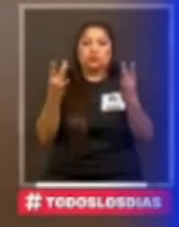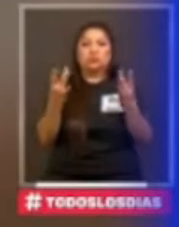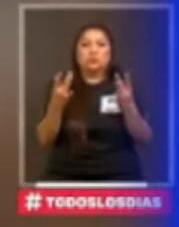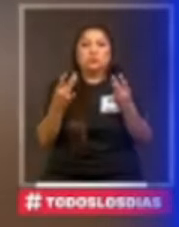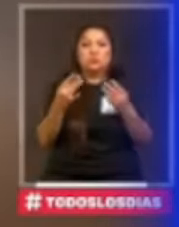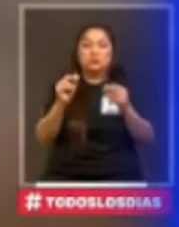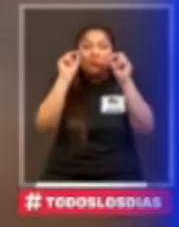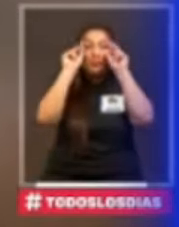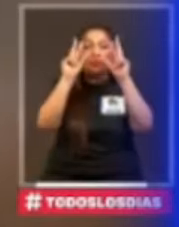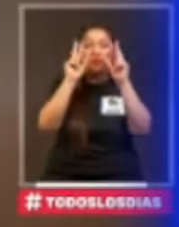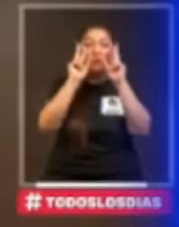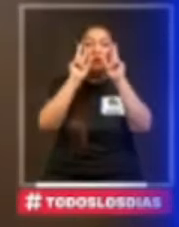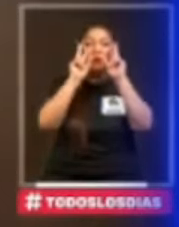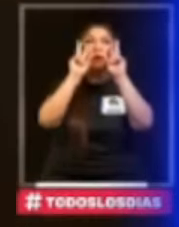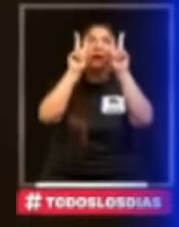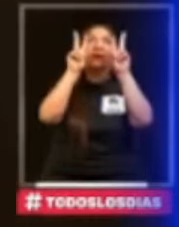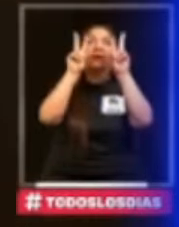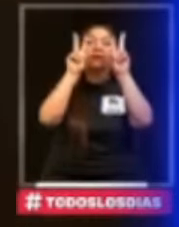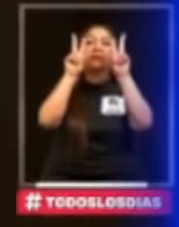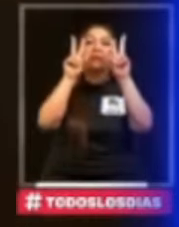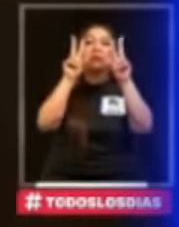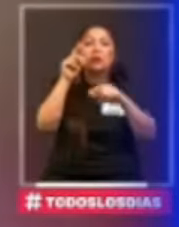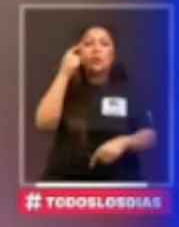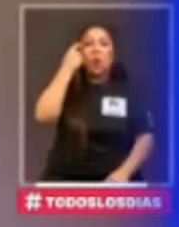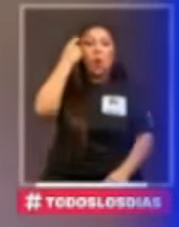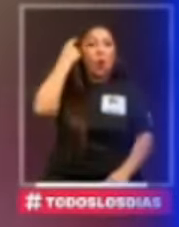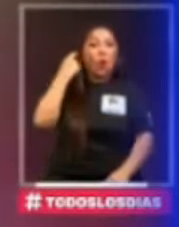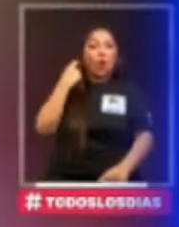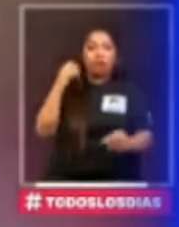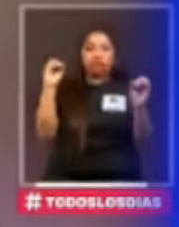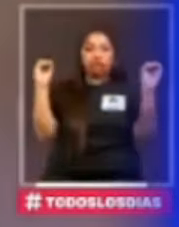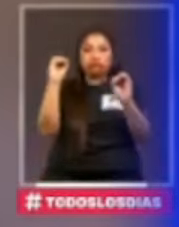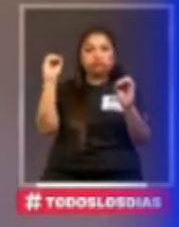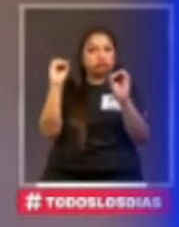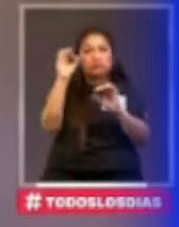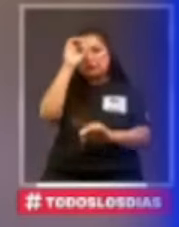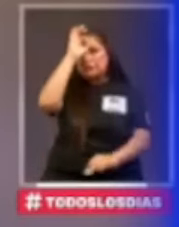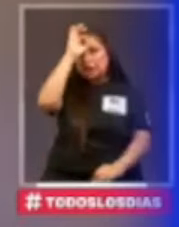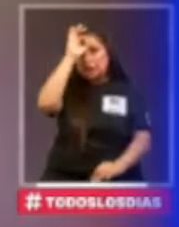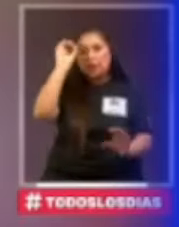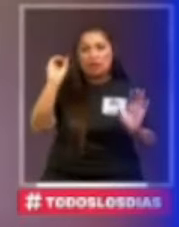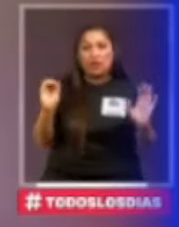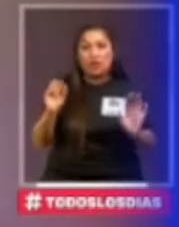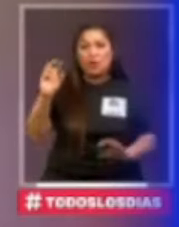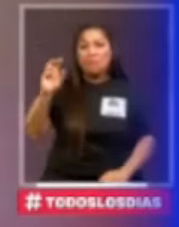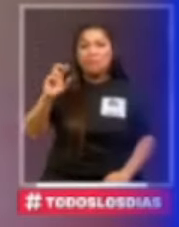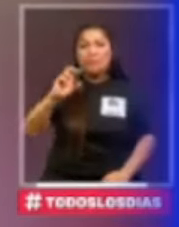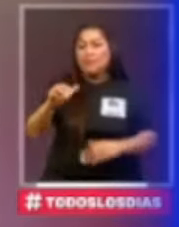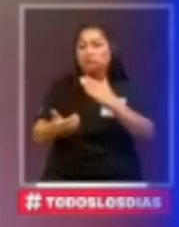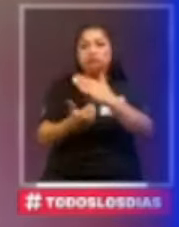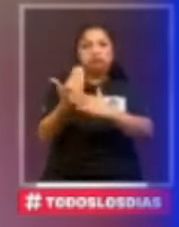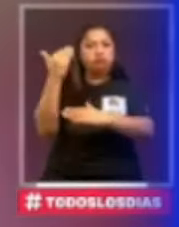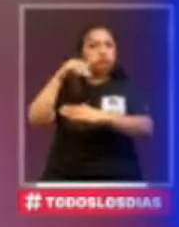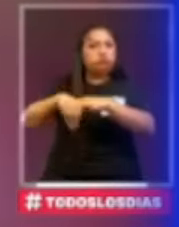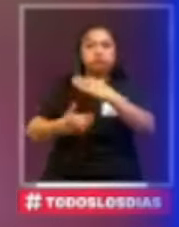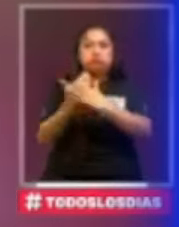mirando el techo, no tenía conciencia absoluta de nada. Y el papá a las 24 horas del día al lado de ella, con la guitarra cantando